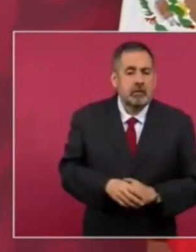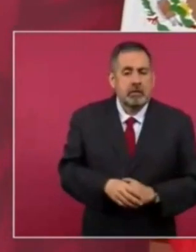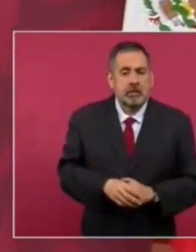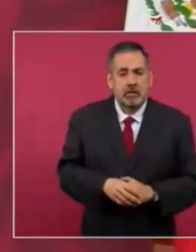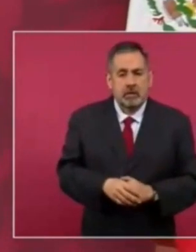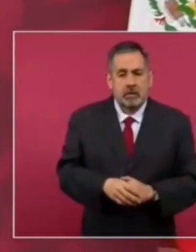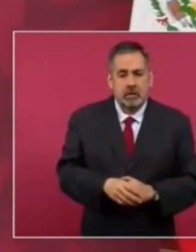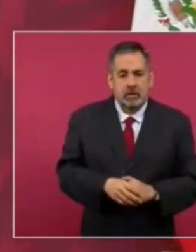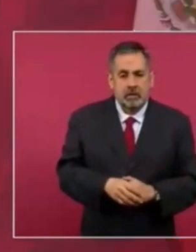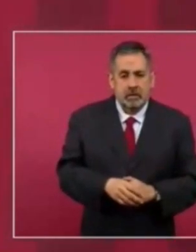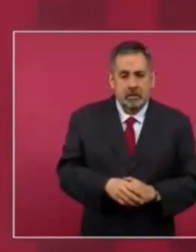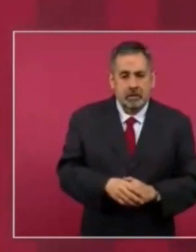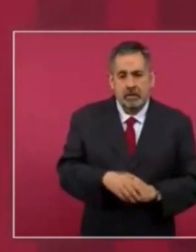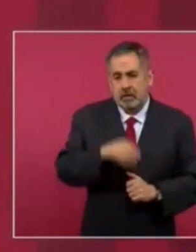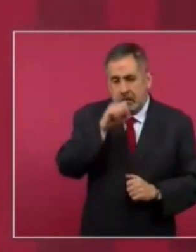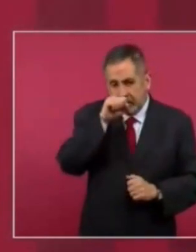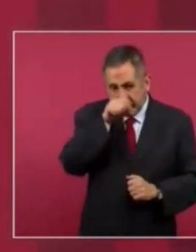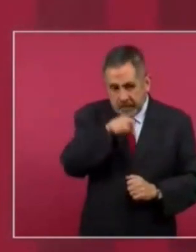Y además,